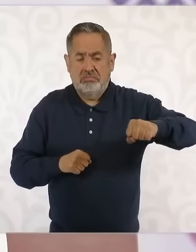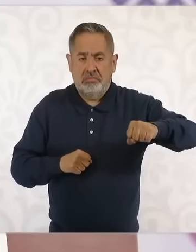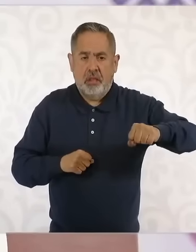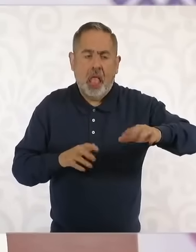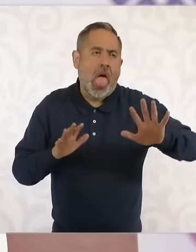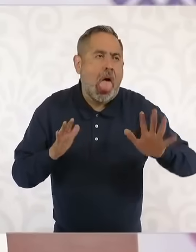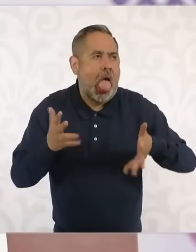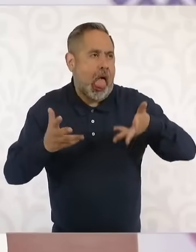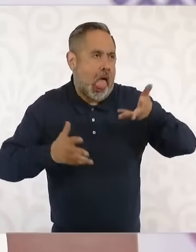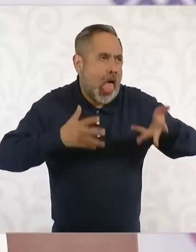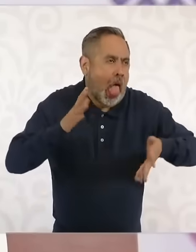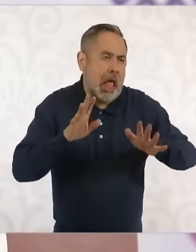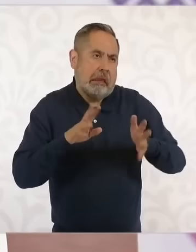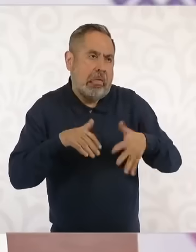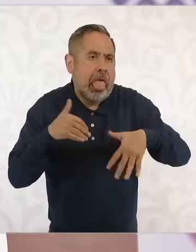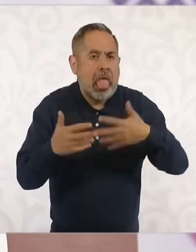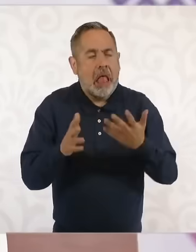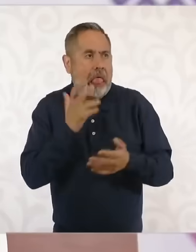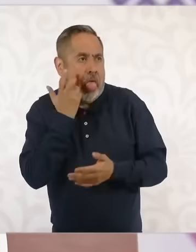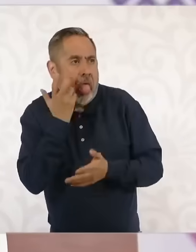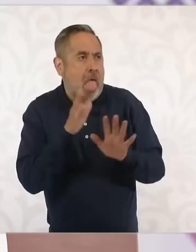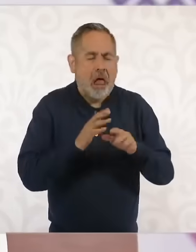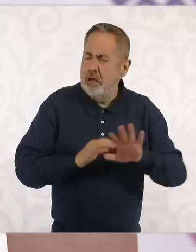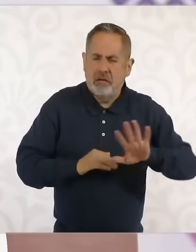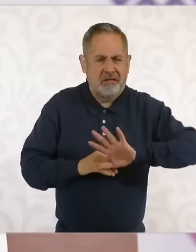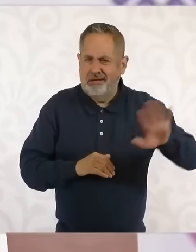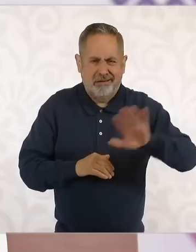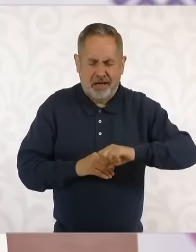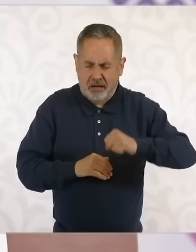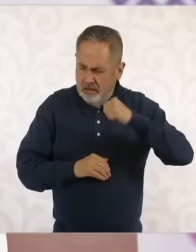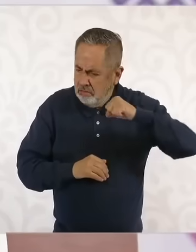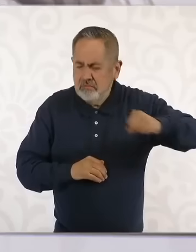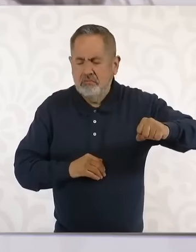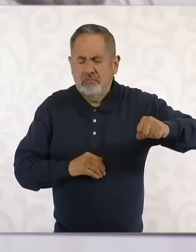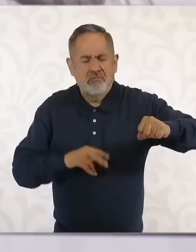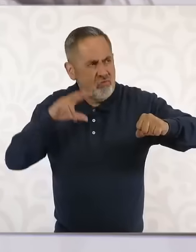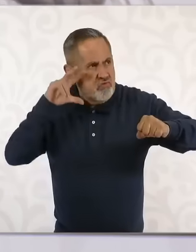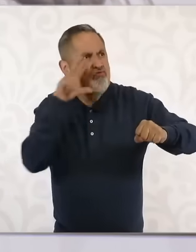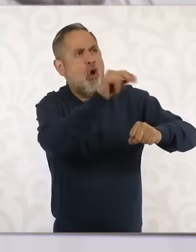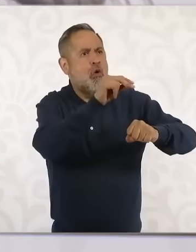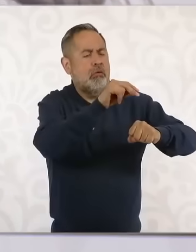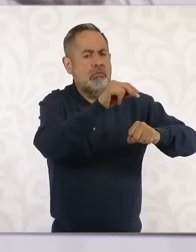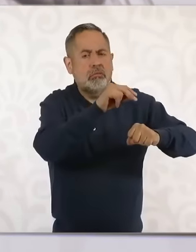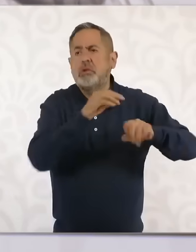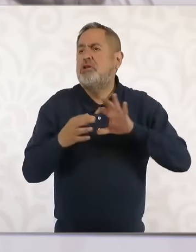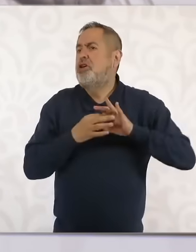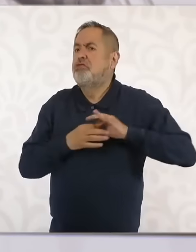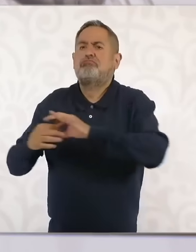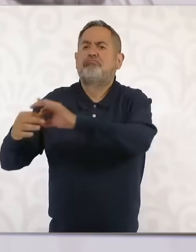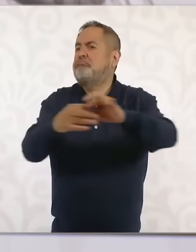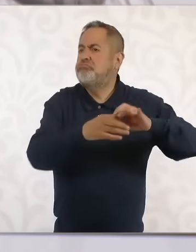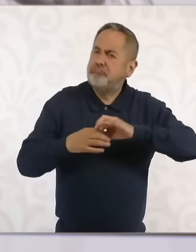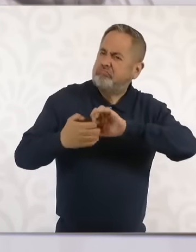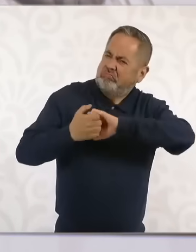no estar zigzagueando en la definición clara y la cercanía con el pueblo. No hay de otra.